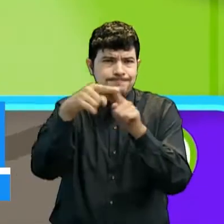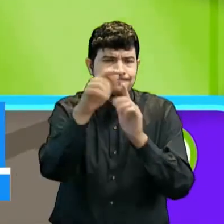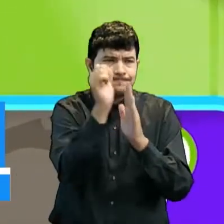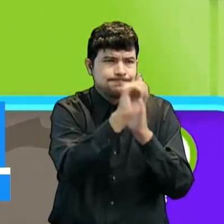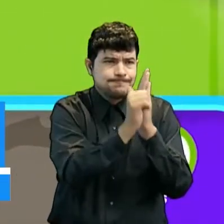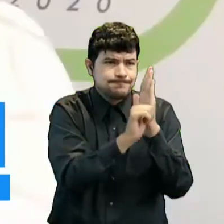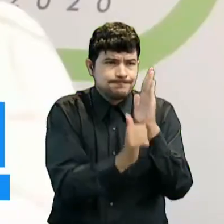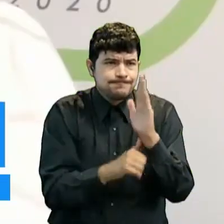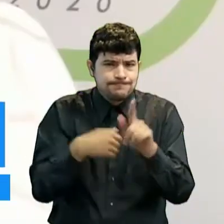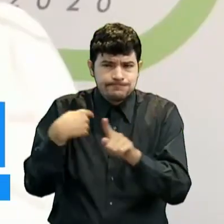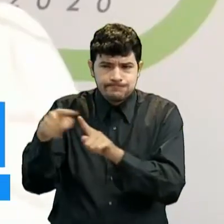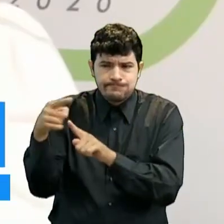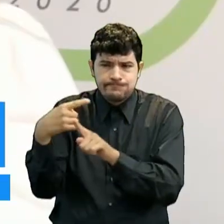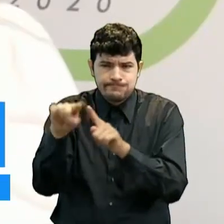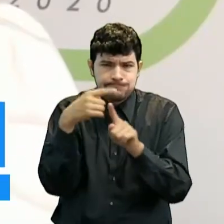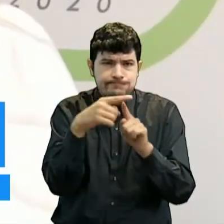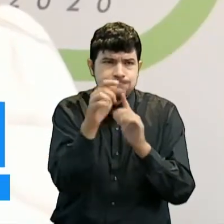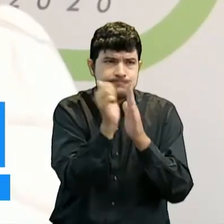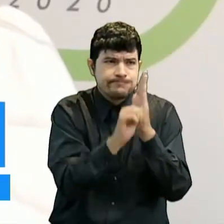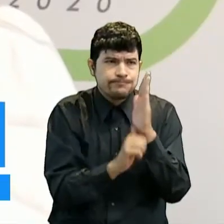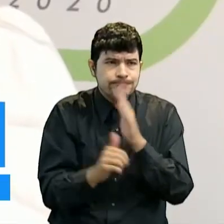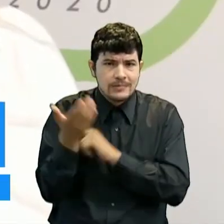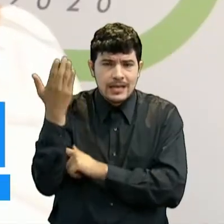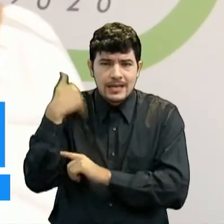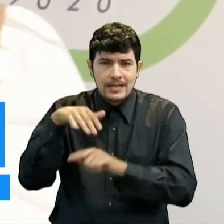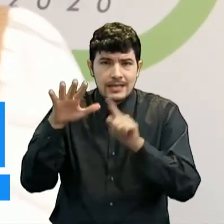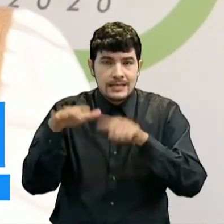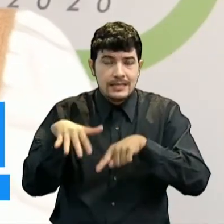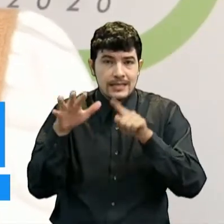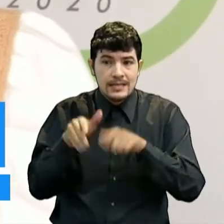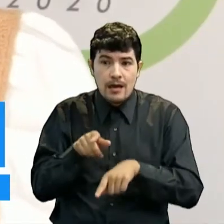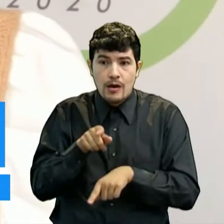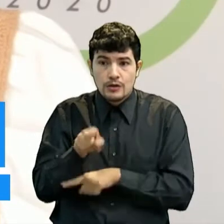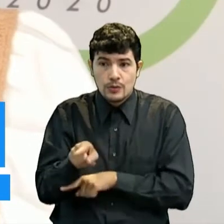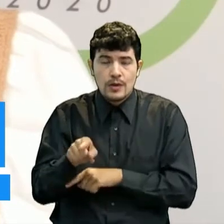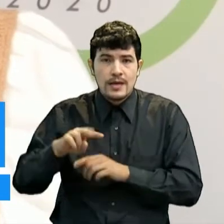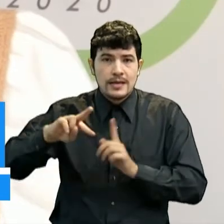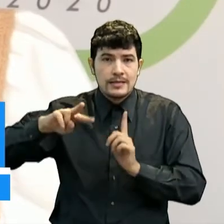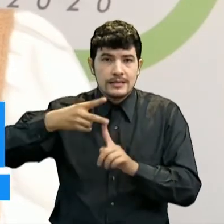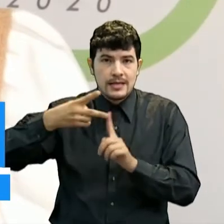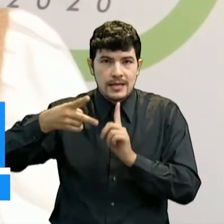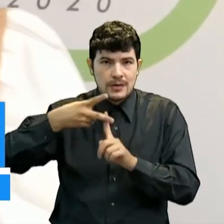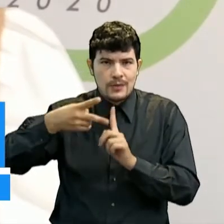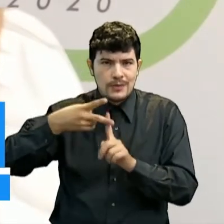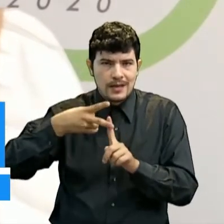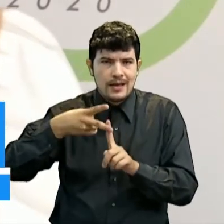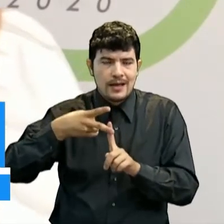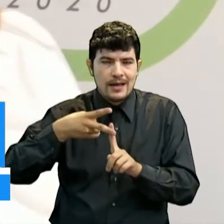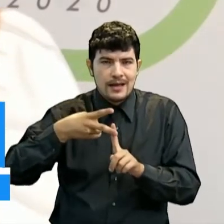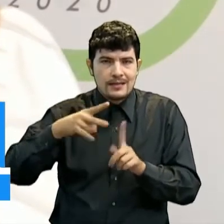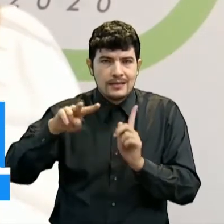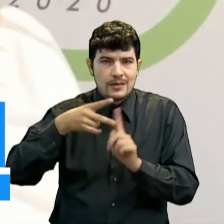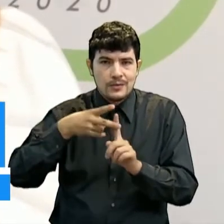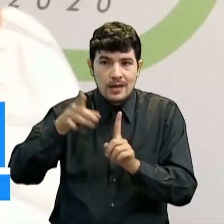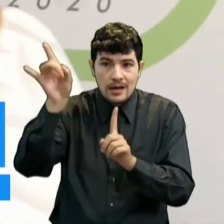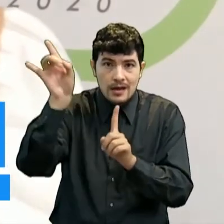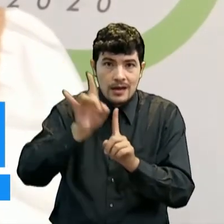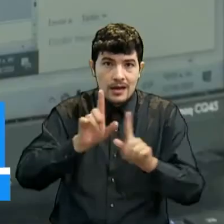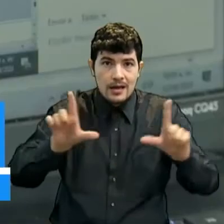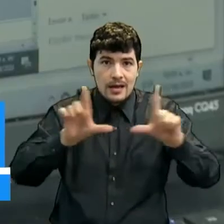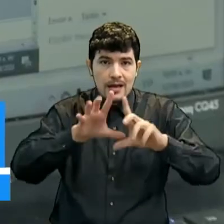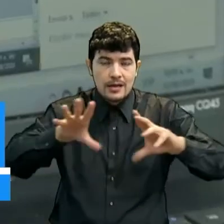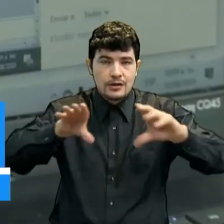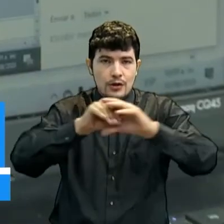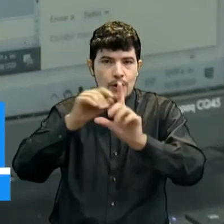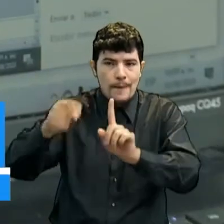ha podido entregar en estos primeros seis meses, como es tener esa segunda señal TRO Plus, que es un avance muy